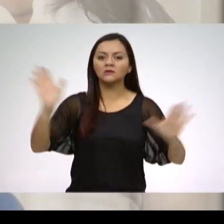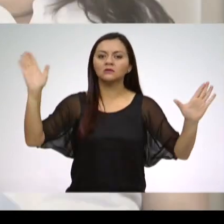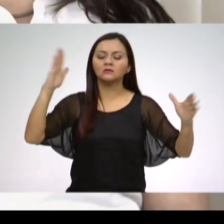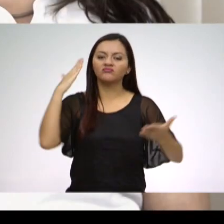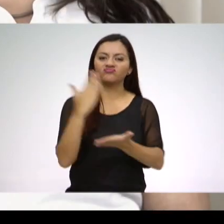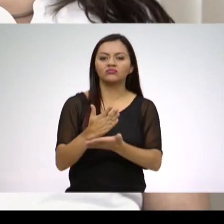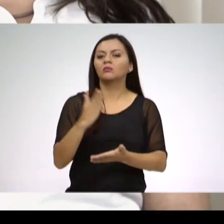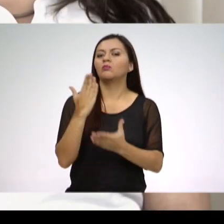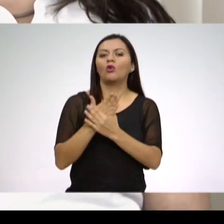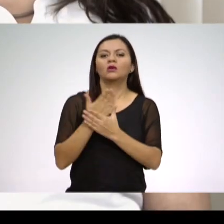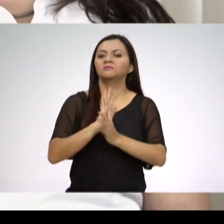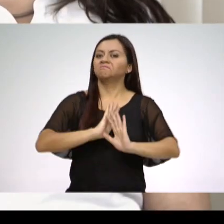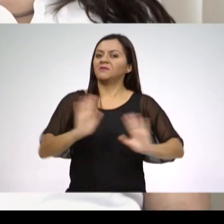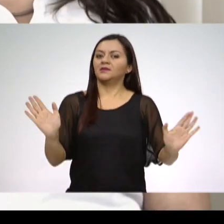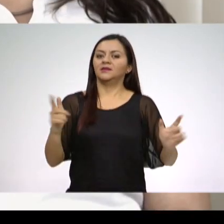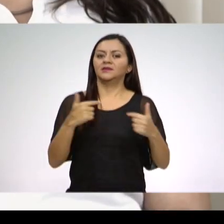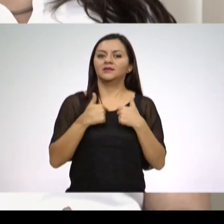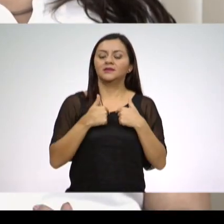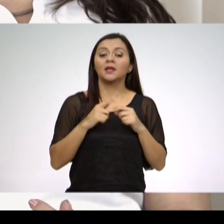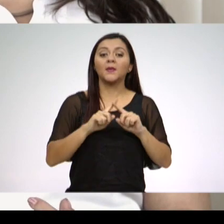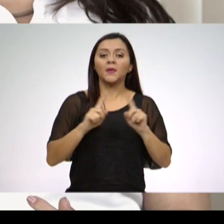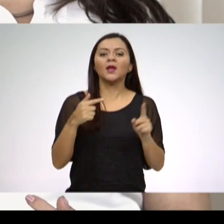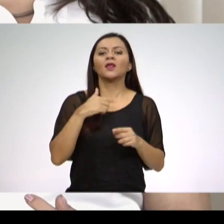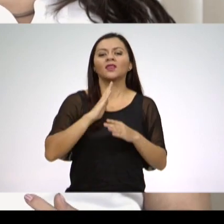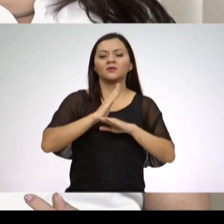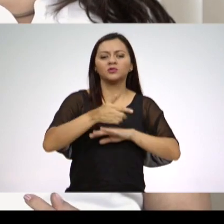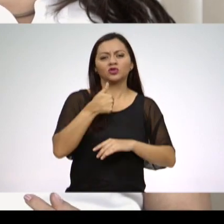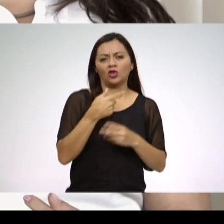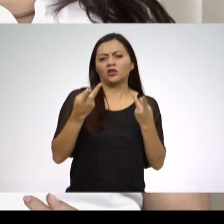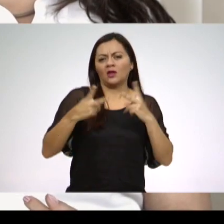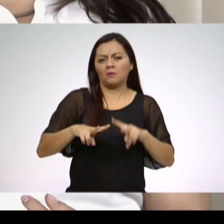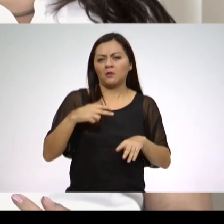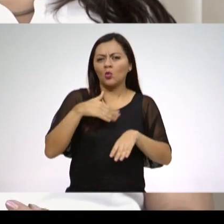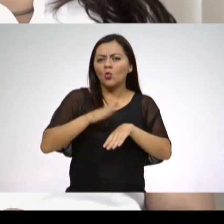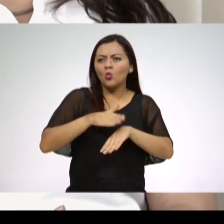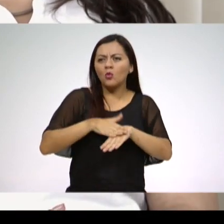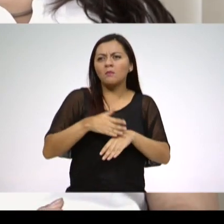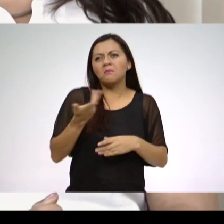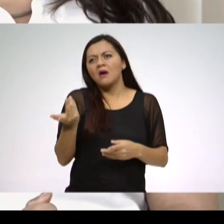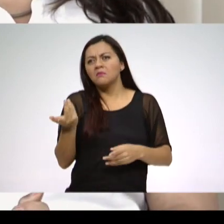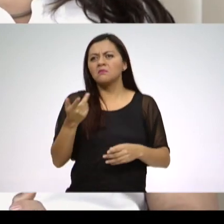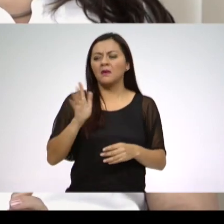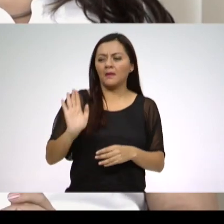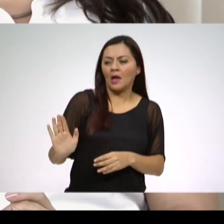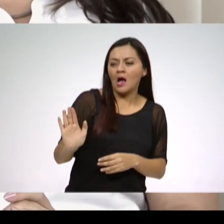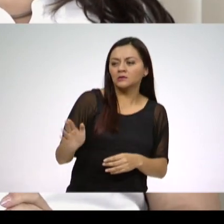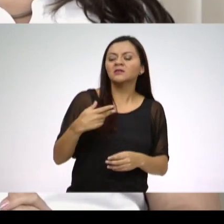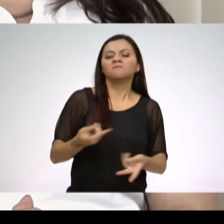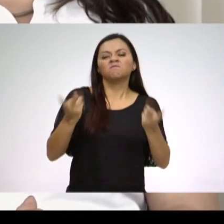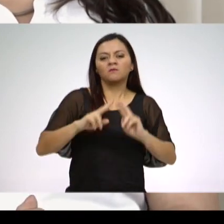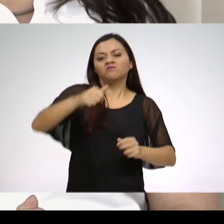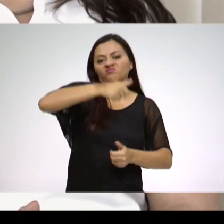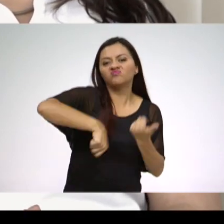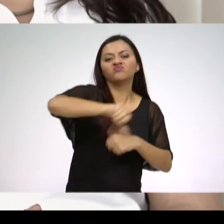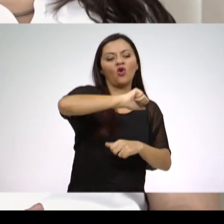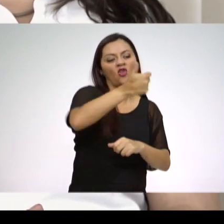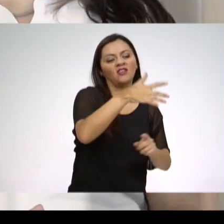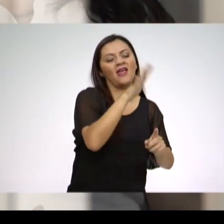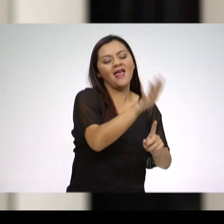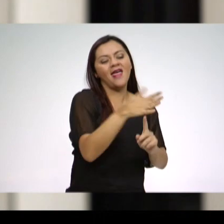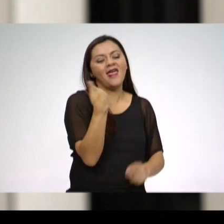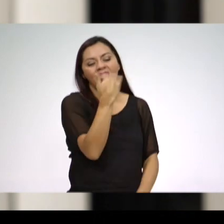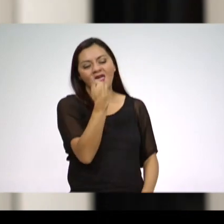molestarme más. Obviamente, después de eso, yo también he bulleado como tal vez una forma de venganza o para sentirme también yo